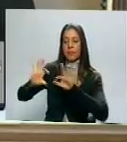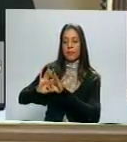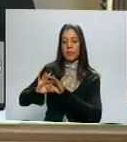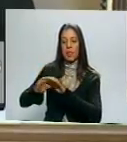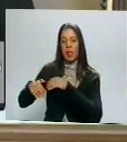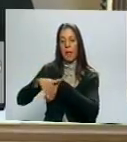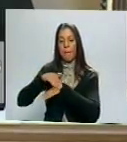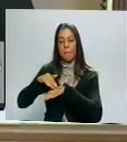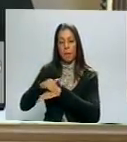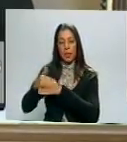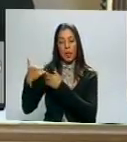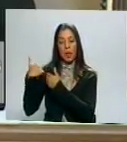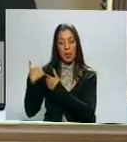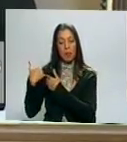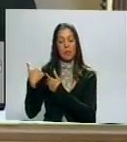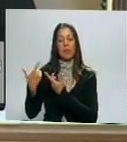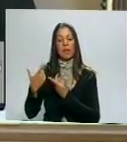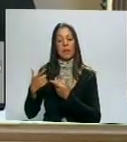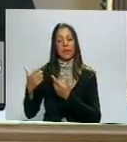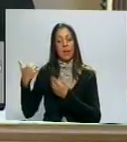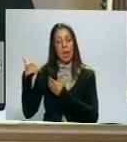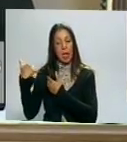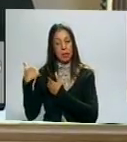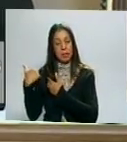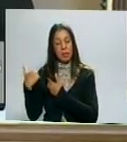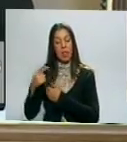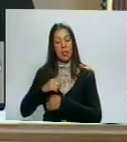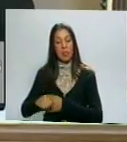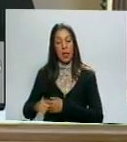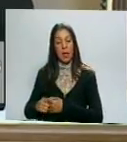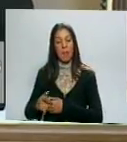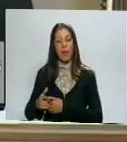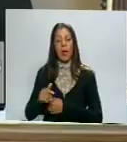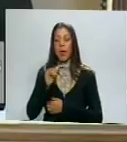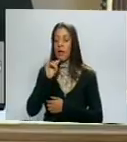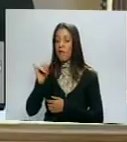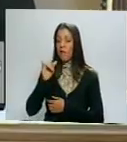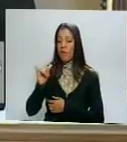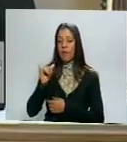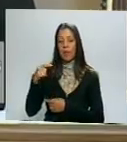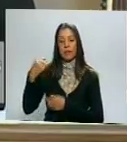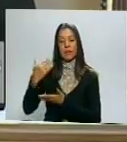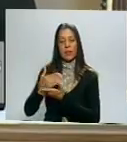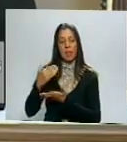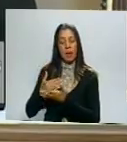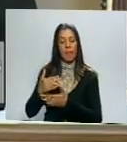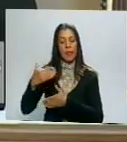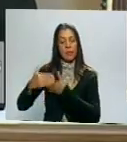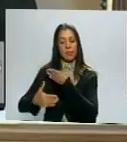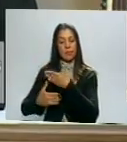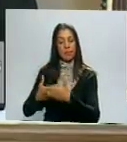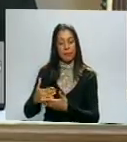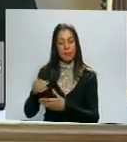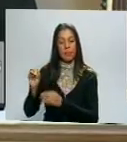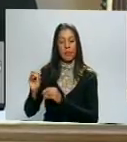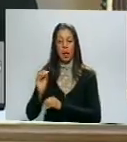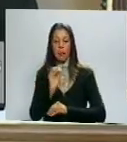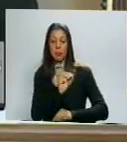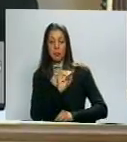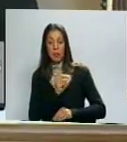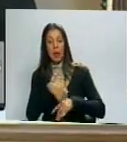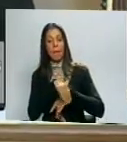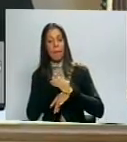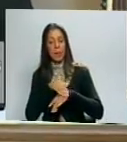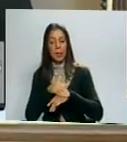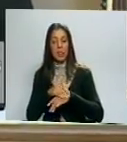Popular con competencia en la materia. A tal efecto, deberá suministrar oportunamente la información solicitada y realizar todas